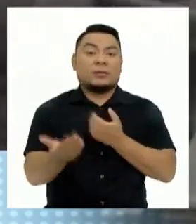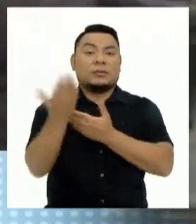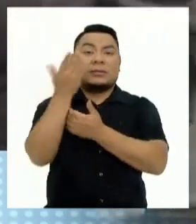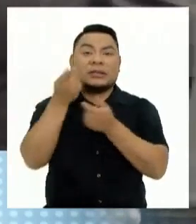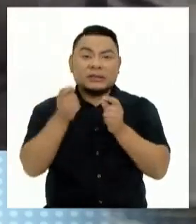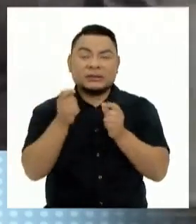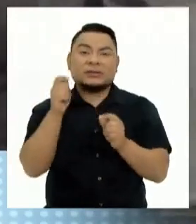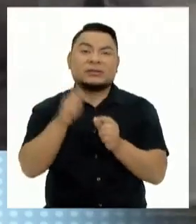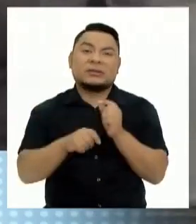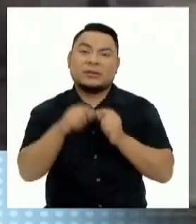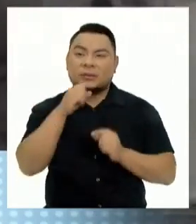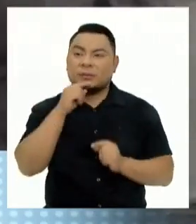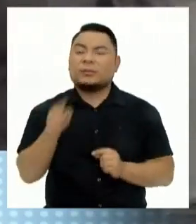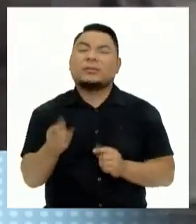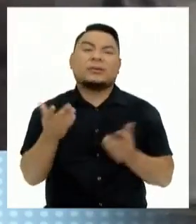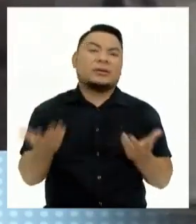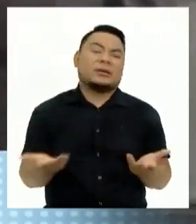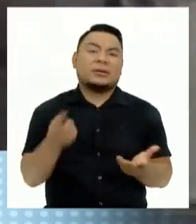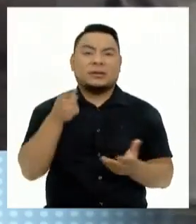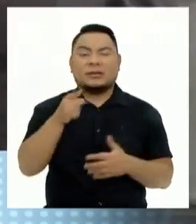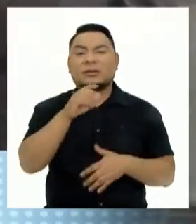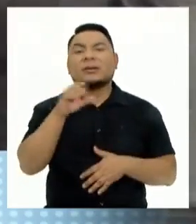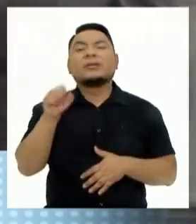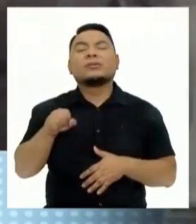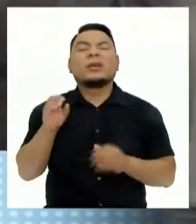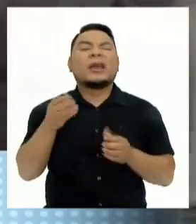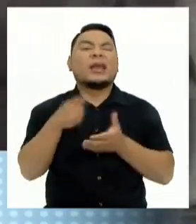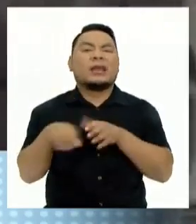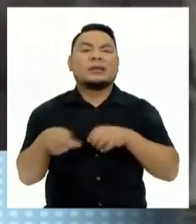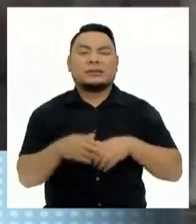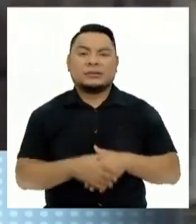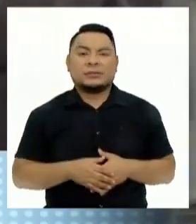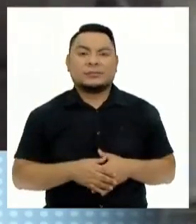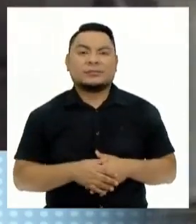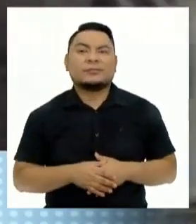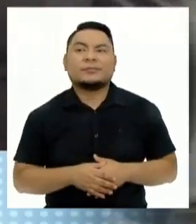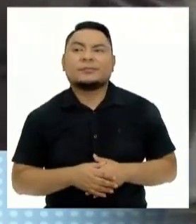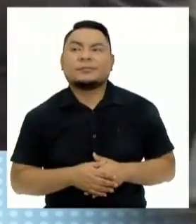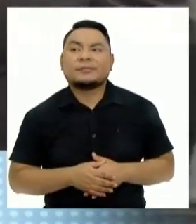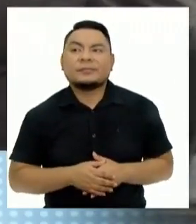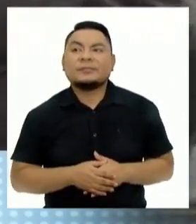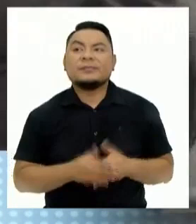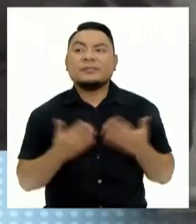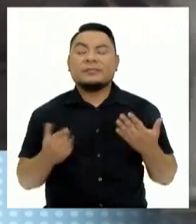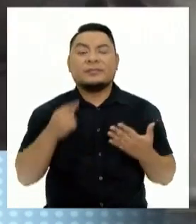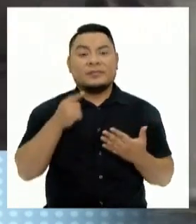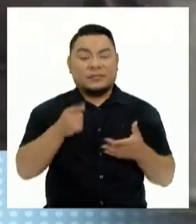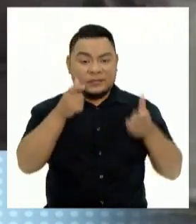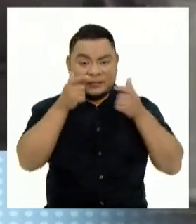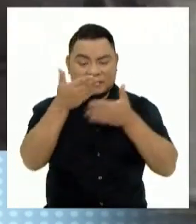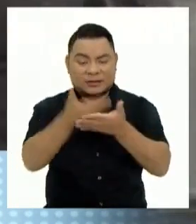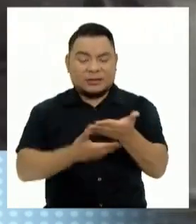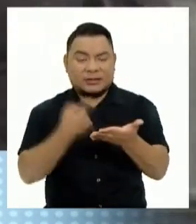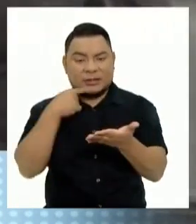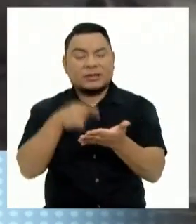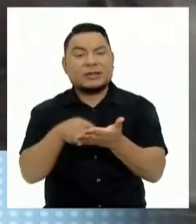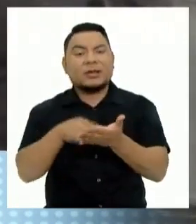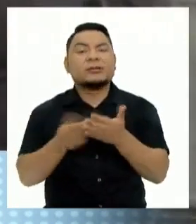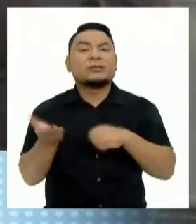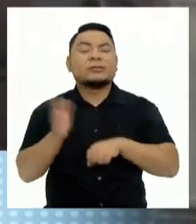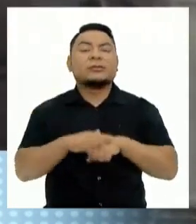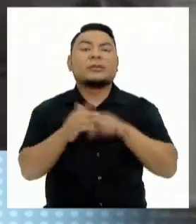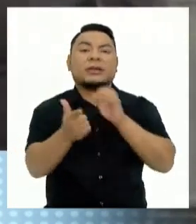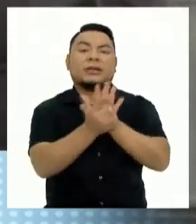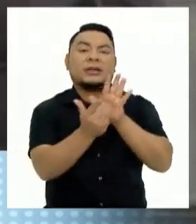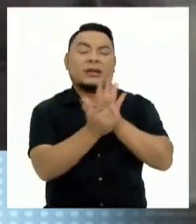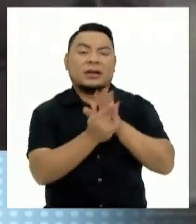intento con dos impactos de bala a una mujer en el Cono Sur. Gracias. Sí, en relación a la observación que hicimos respecto de la